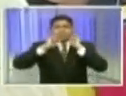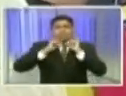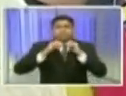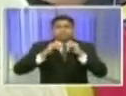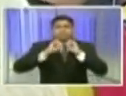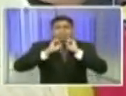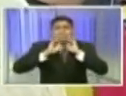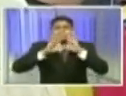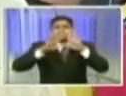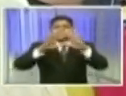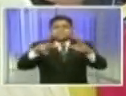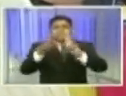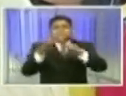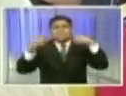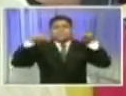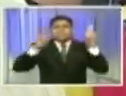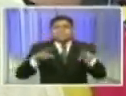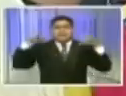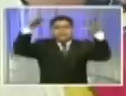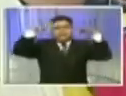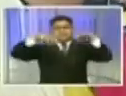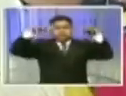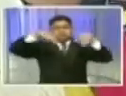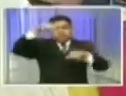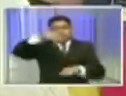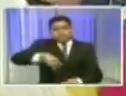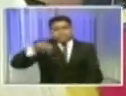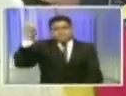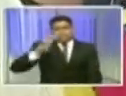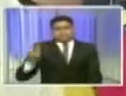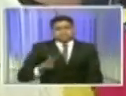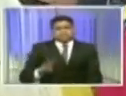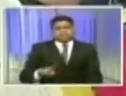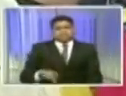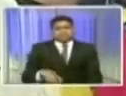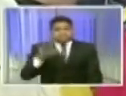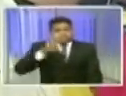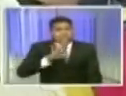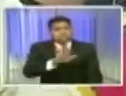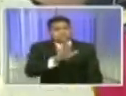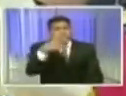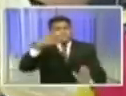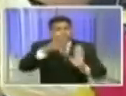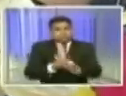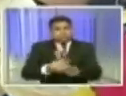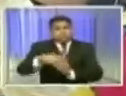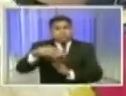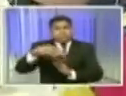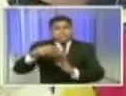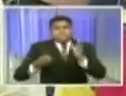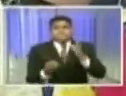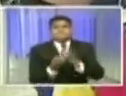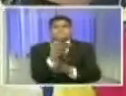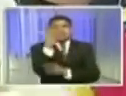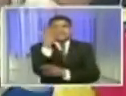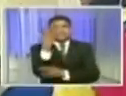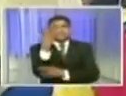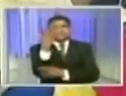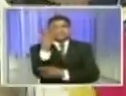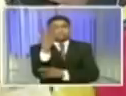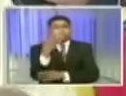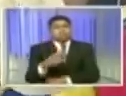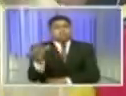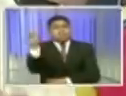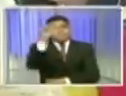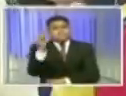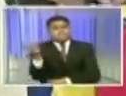paz y la lluvia a Venezuela. Y así fue mayo, un mes de paz. Y llegó